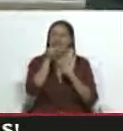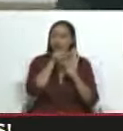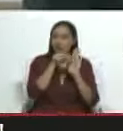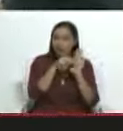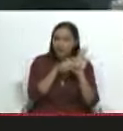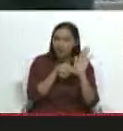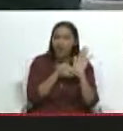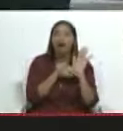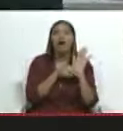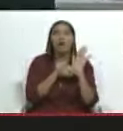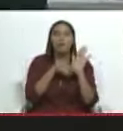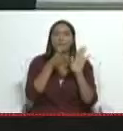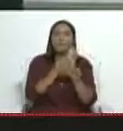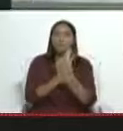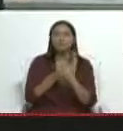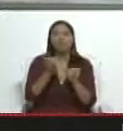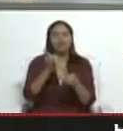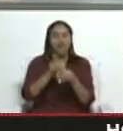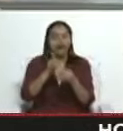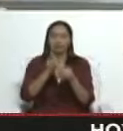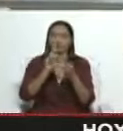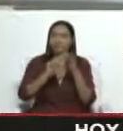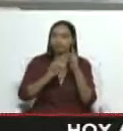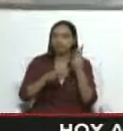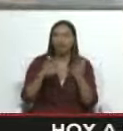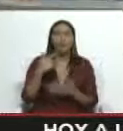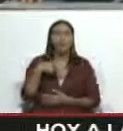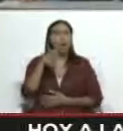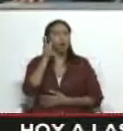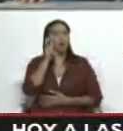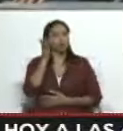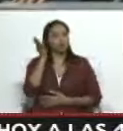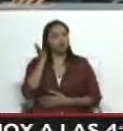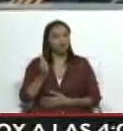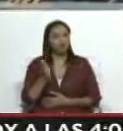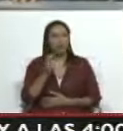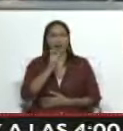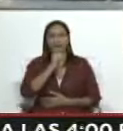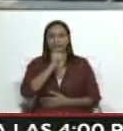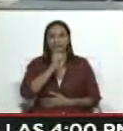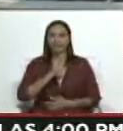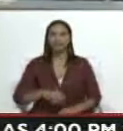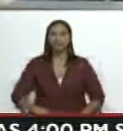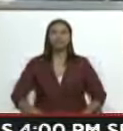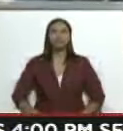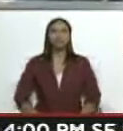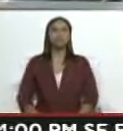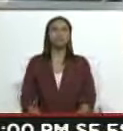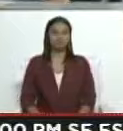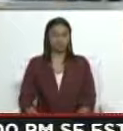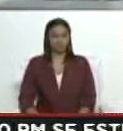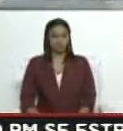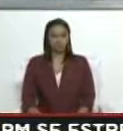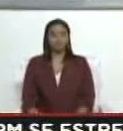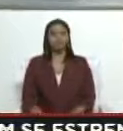lo que respecta al proceso de postulaciones. Vamos a escuchar de inmediato. Buenas tardes a todos los